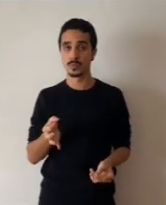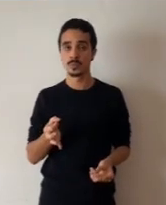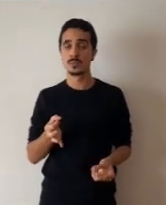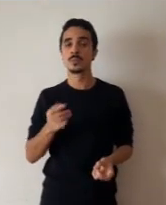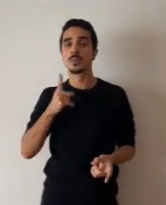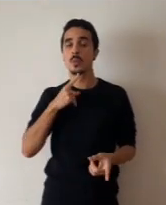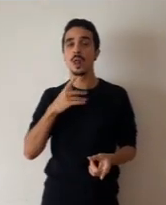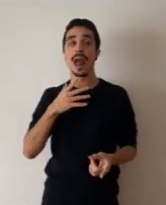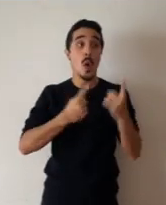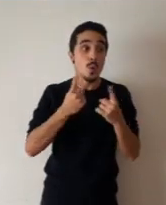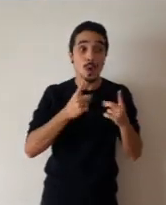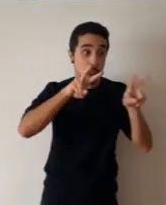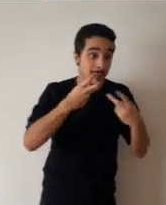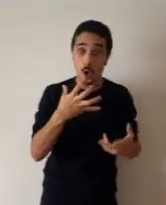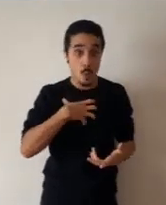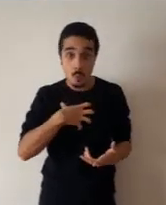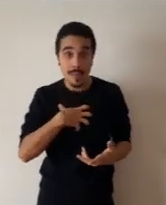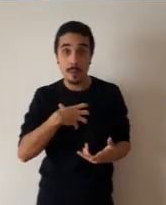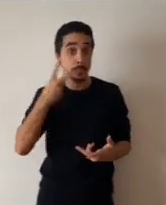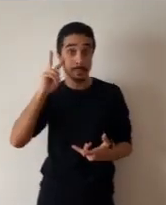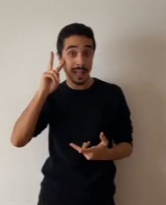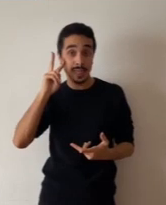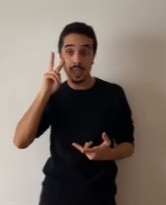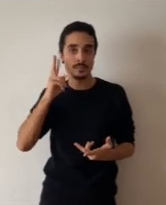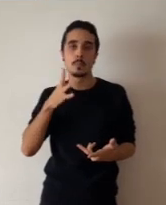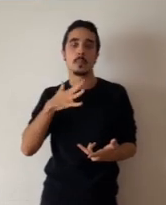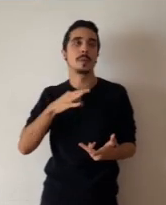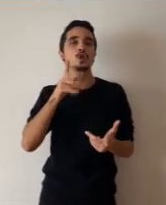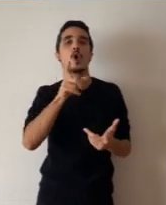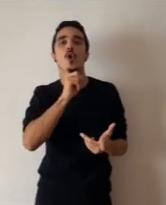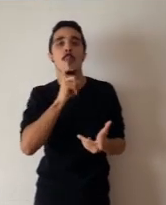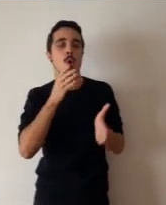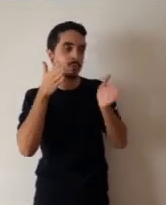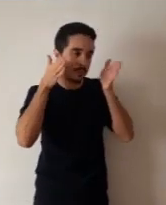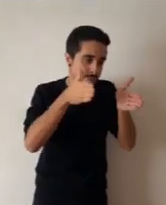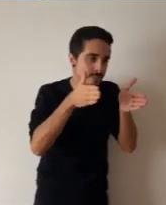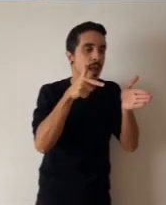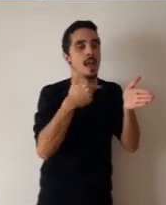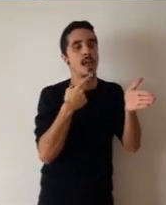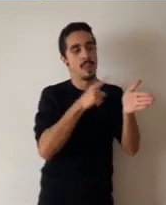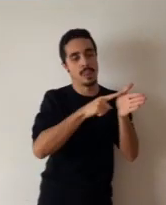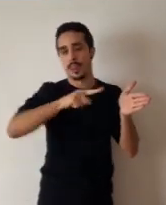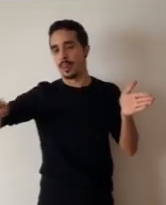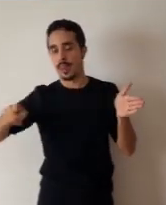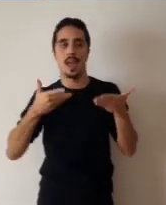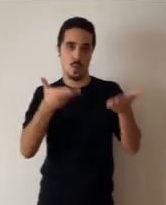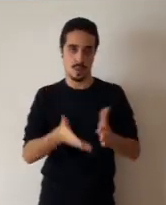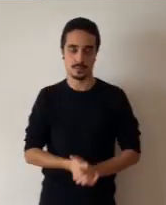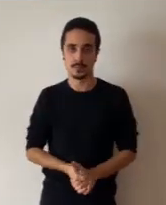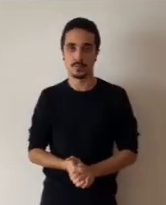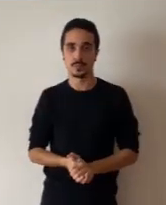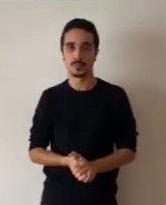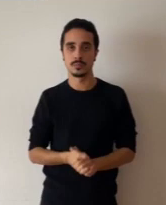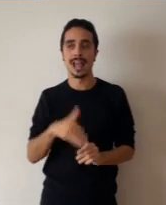si algunos los pueden resolver y otros si no los pueden resolver por su experiencia, por lo menos dirigirte hacia donde